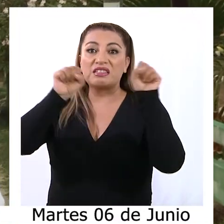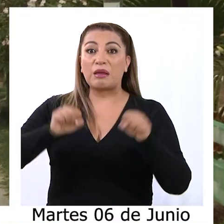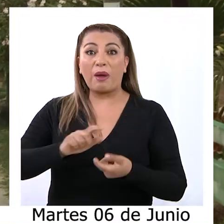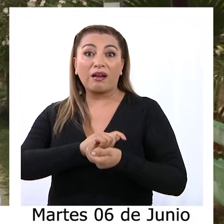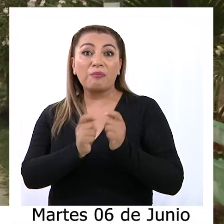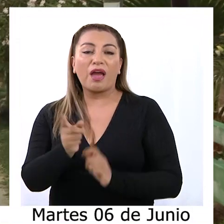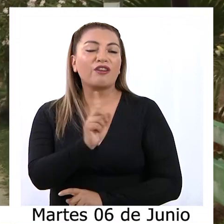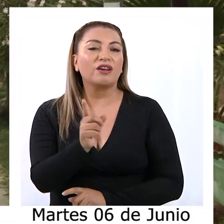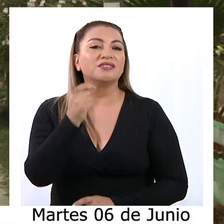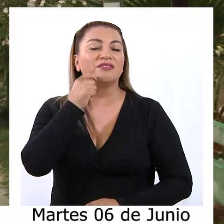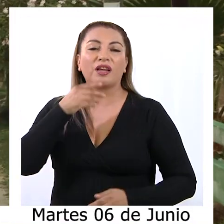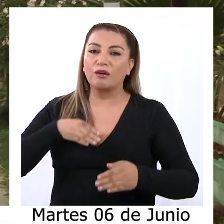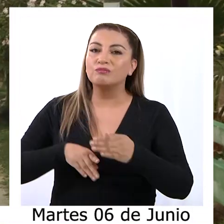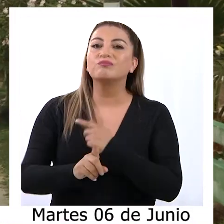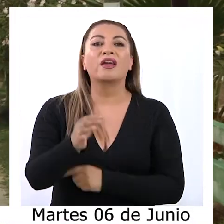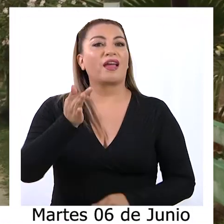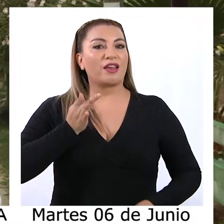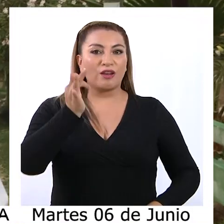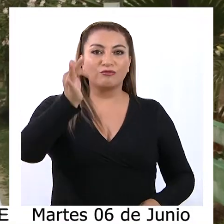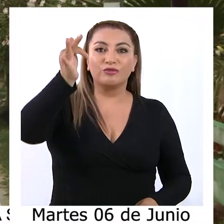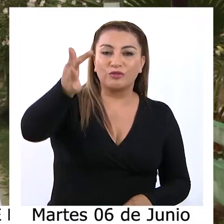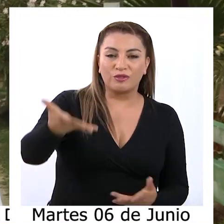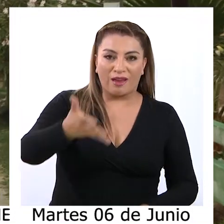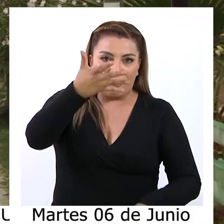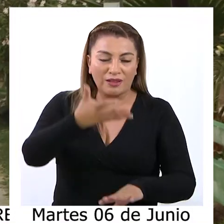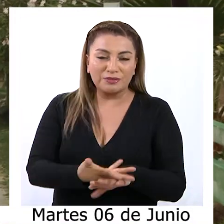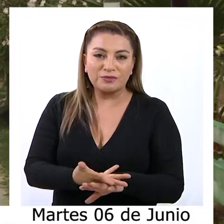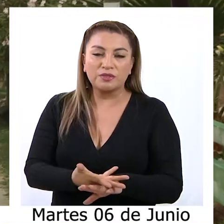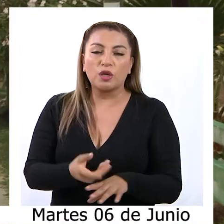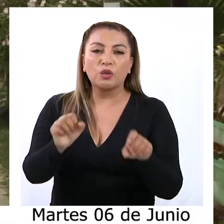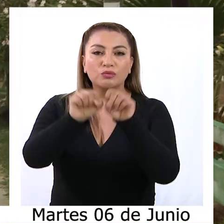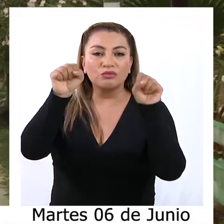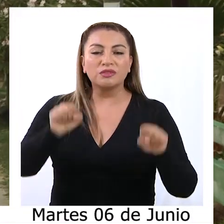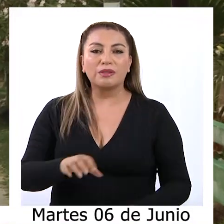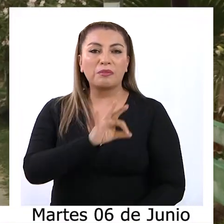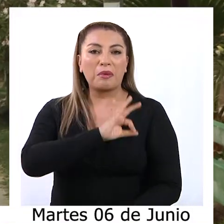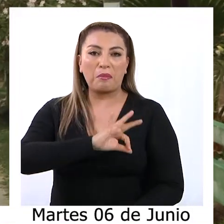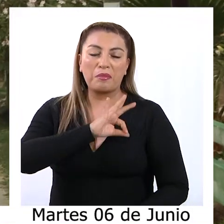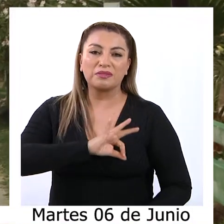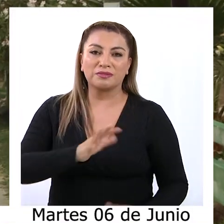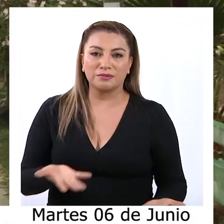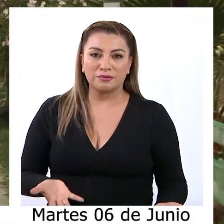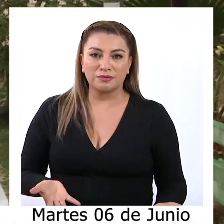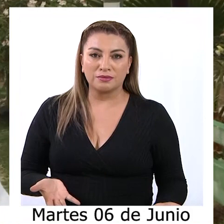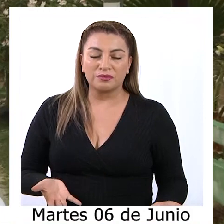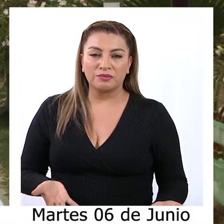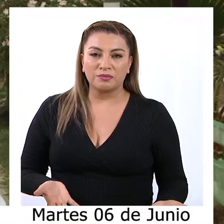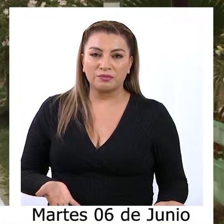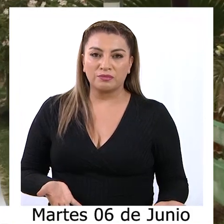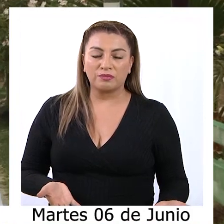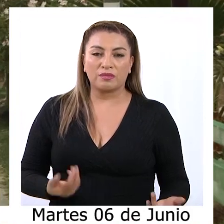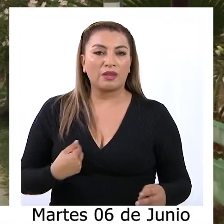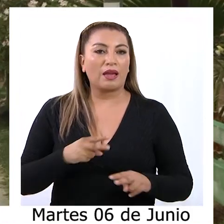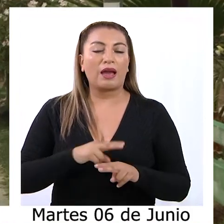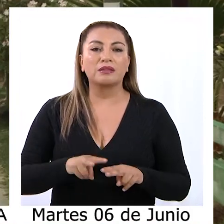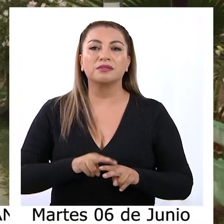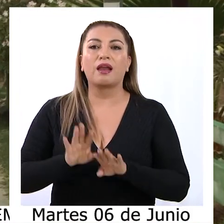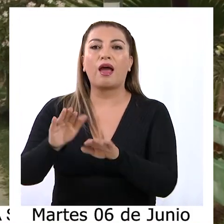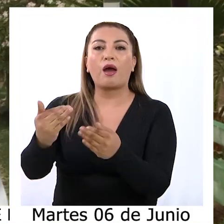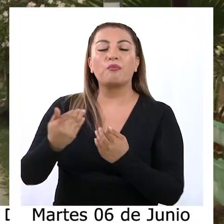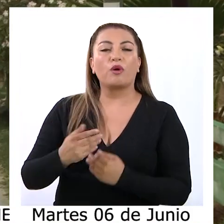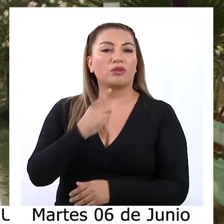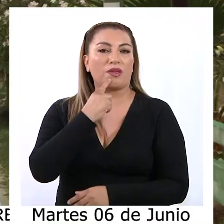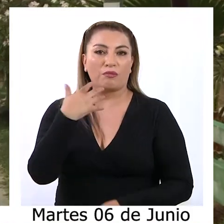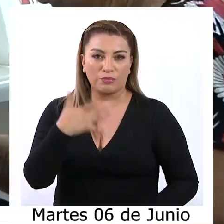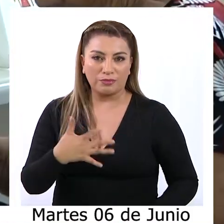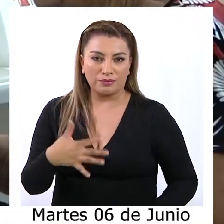sino que abre la puerta para que en un futuro eventualmente exista un sistema de pensiones que establezca la solidaridad como un